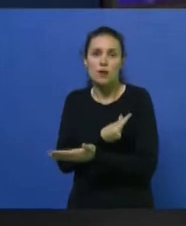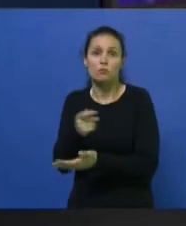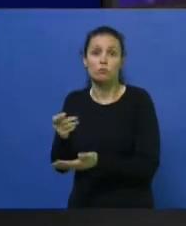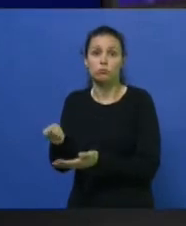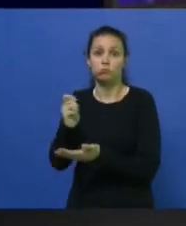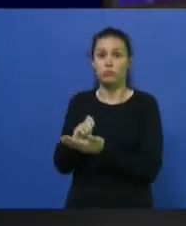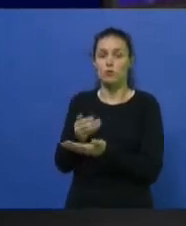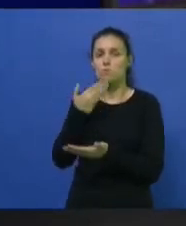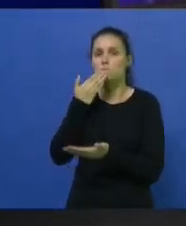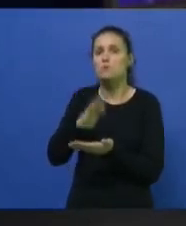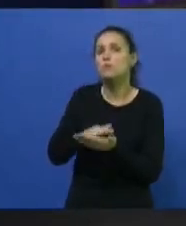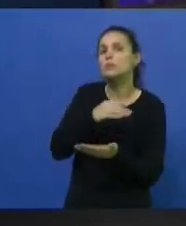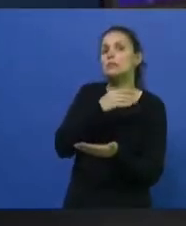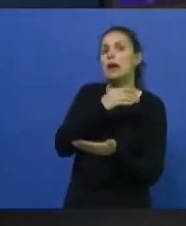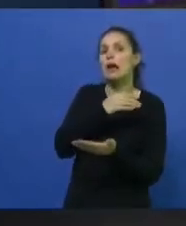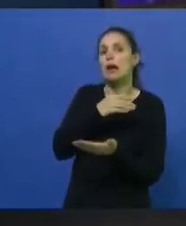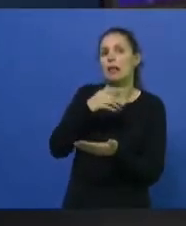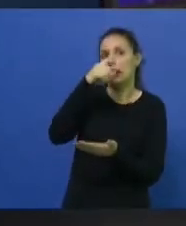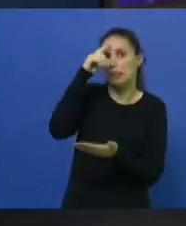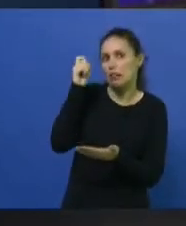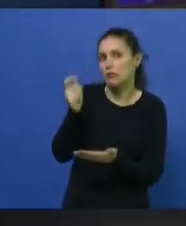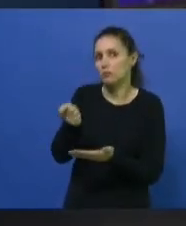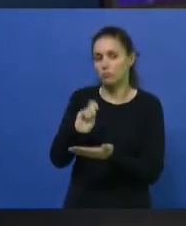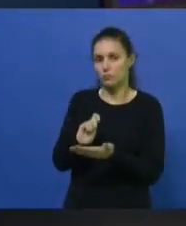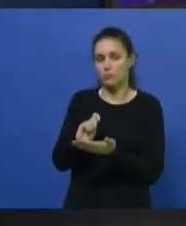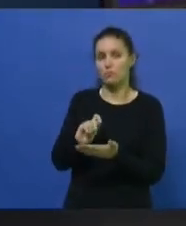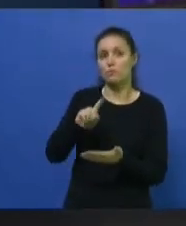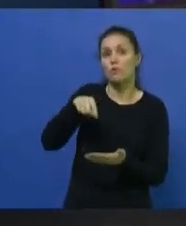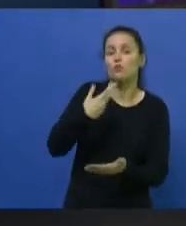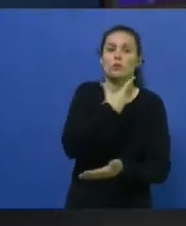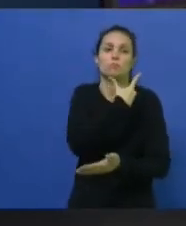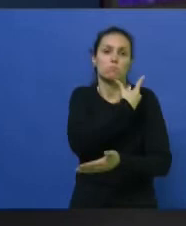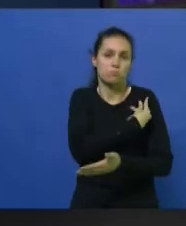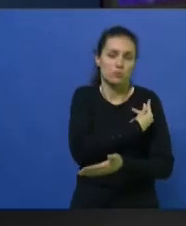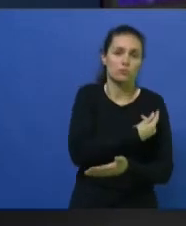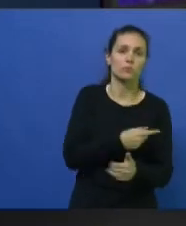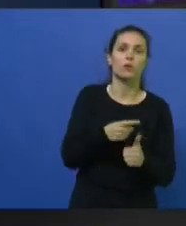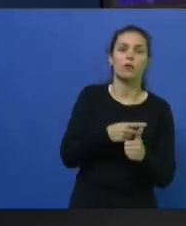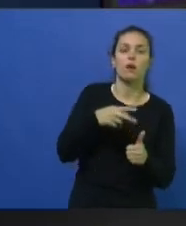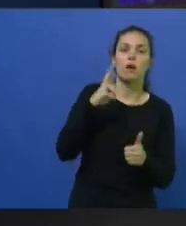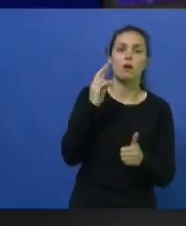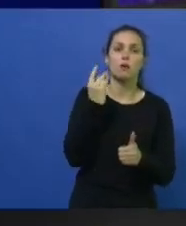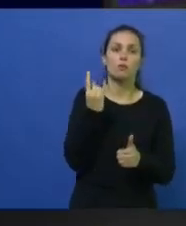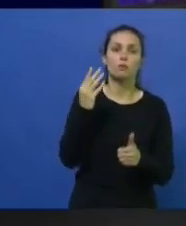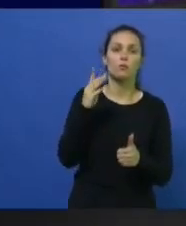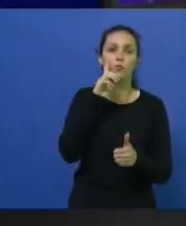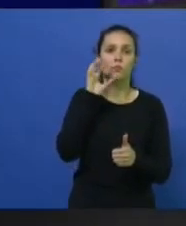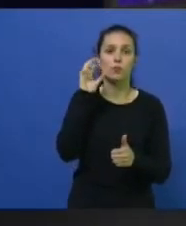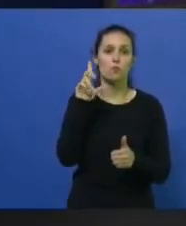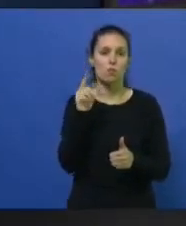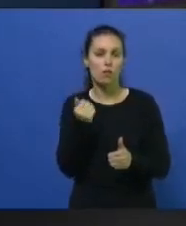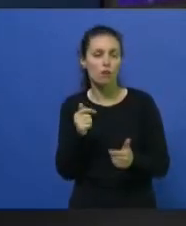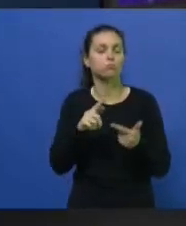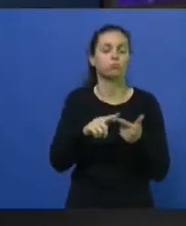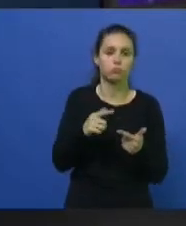esa demora genera una dicotomía por un lado decimos otras vacunas como la rubeola como el sarampión la necesidad de que haya un refuerzo por los problemas que se ha